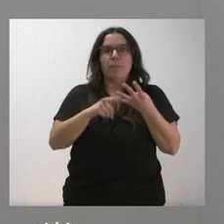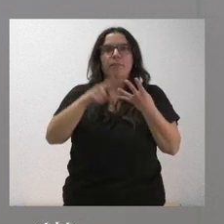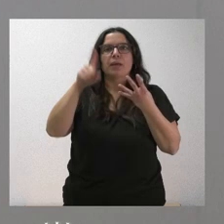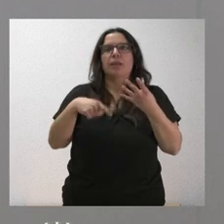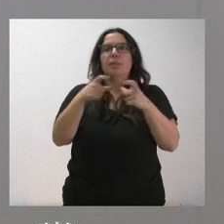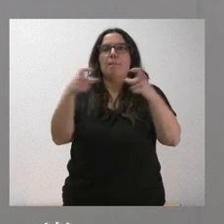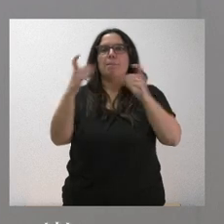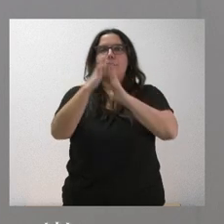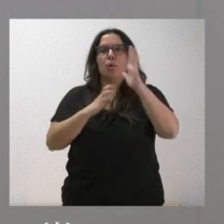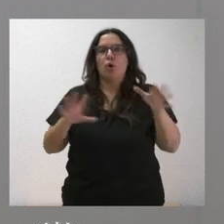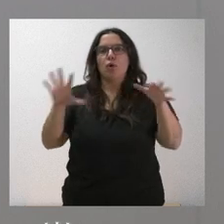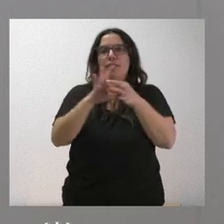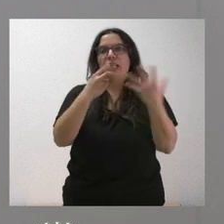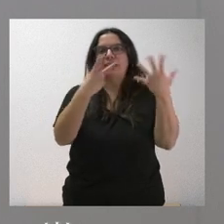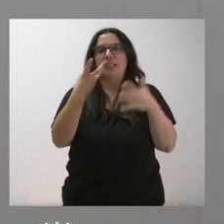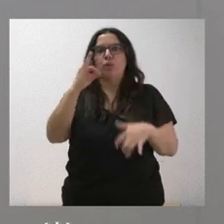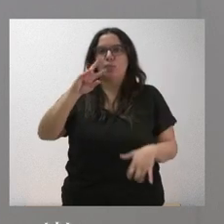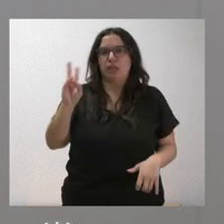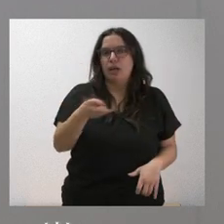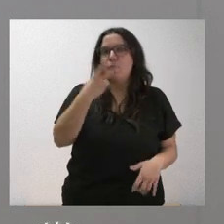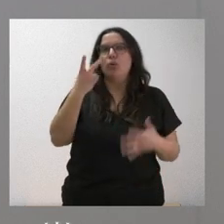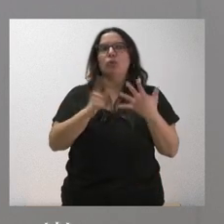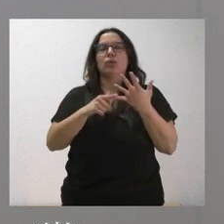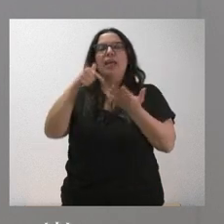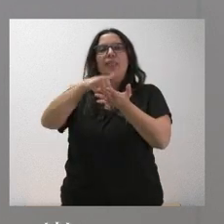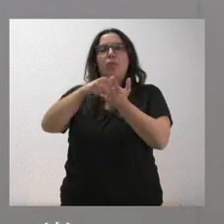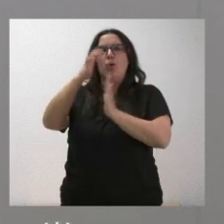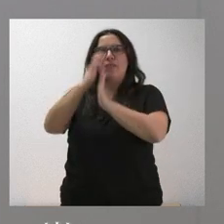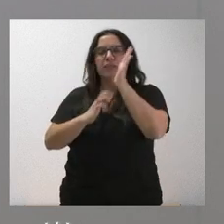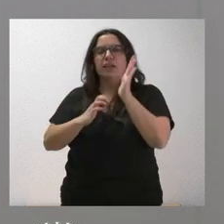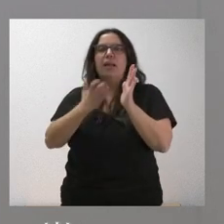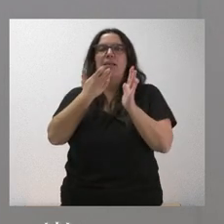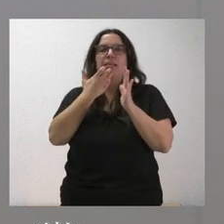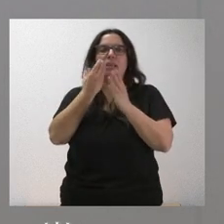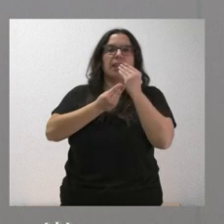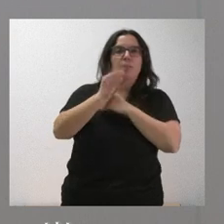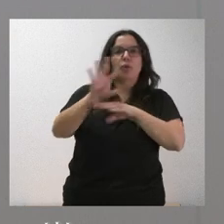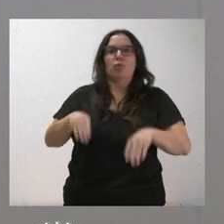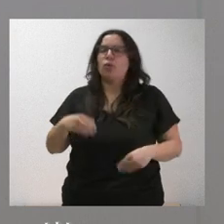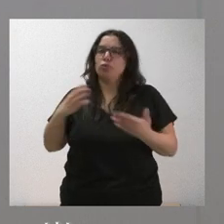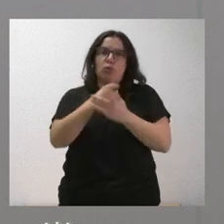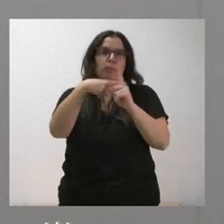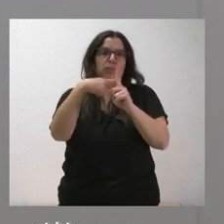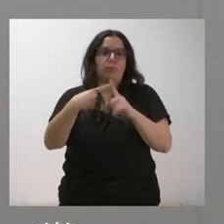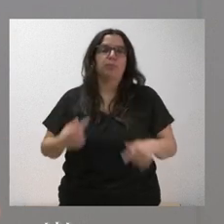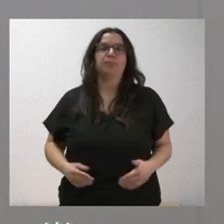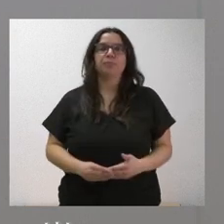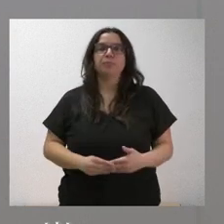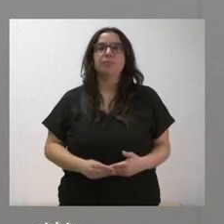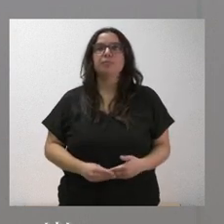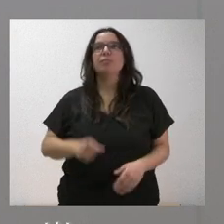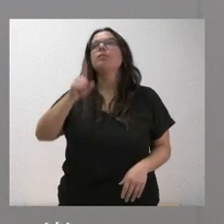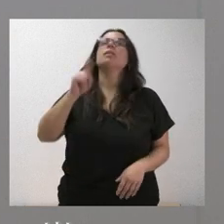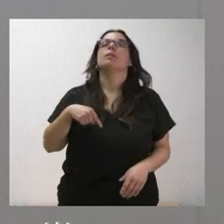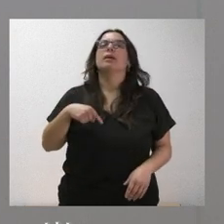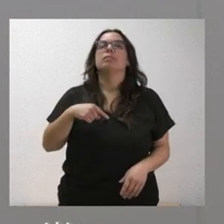concilia de 750 eur y pueda tener unas deducciones Fiscales por nacimiento de aducción nos parece positivo le confirmo la segunda